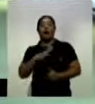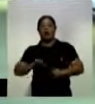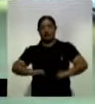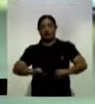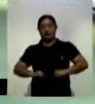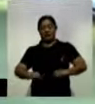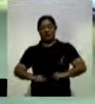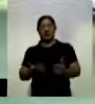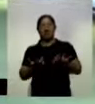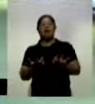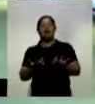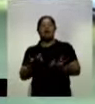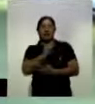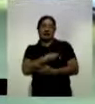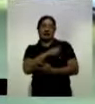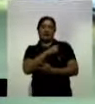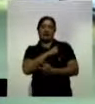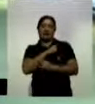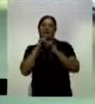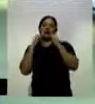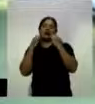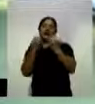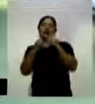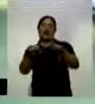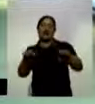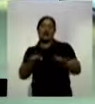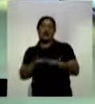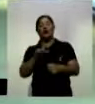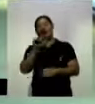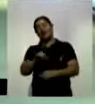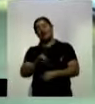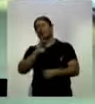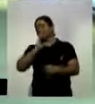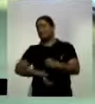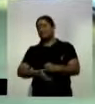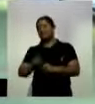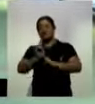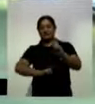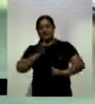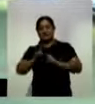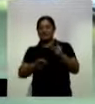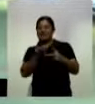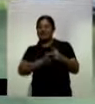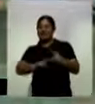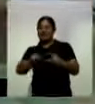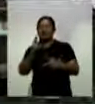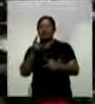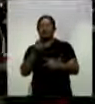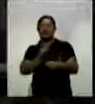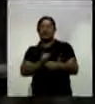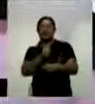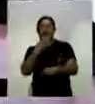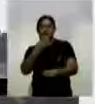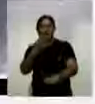Liga Española. Así que con esto cerramos el bloque de los deportes. Que tengan un buen inicio de semana.